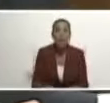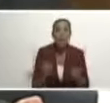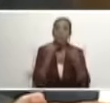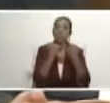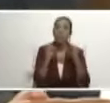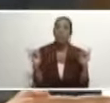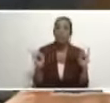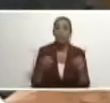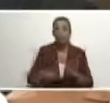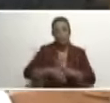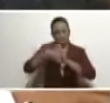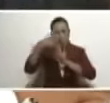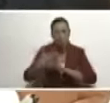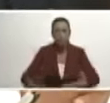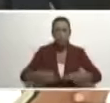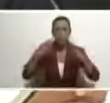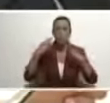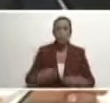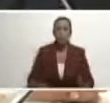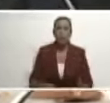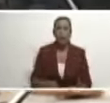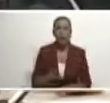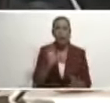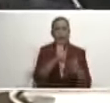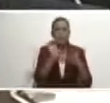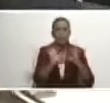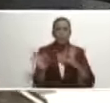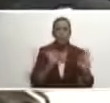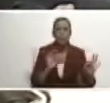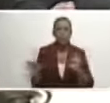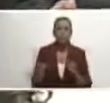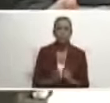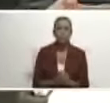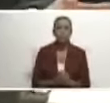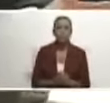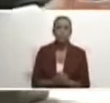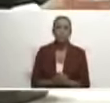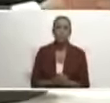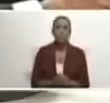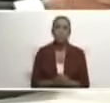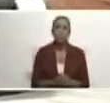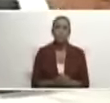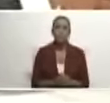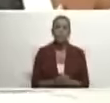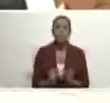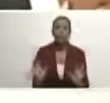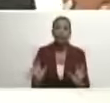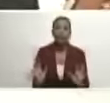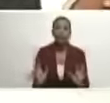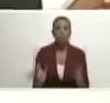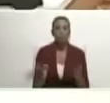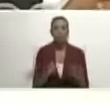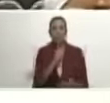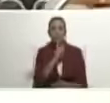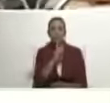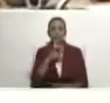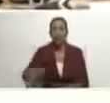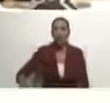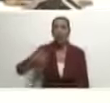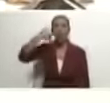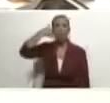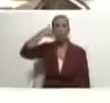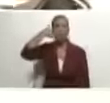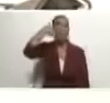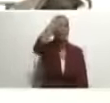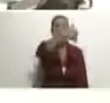independiente y soberana de mandatos extranjeros que no tenga que levantar un teléfono para hablar